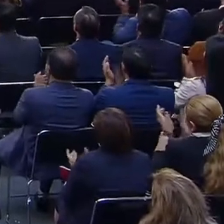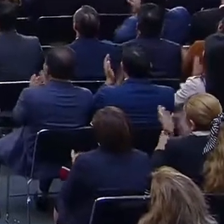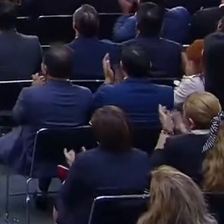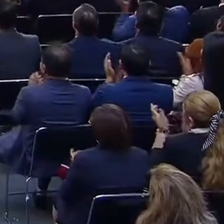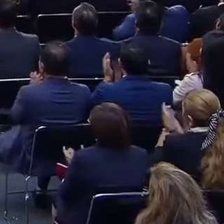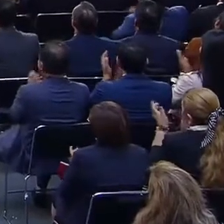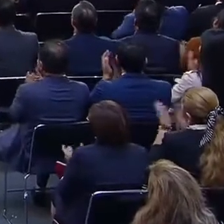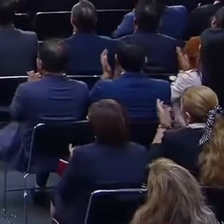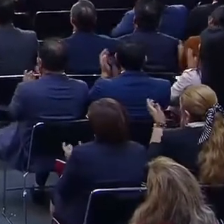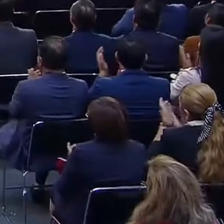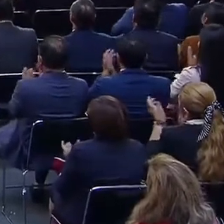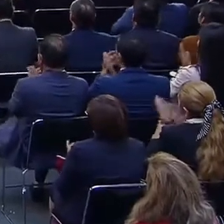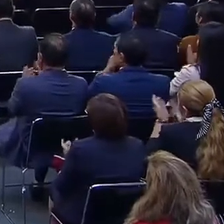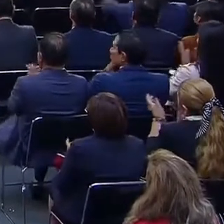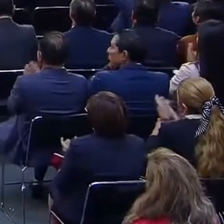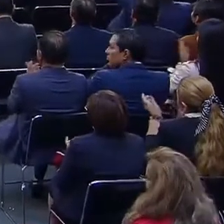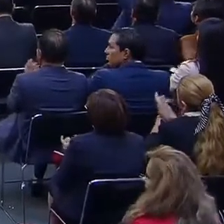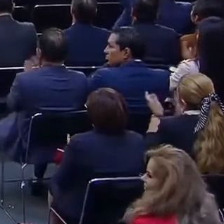Diputados.